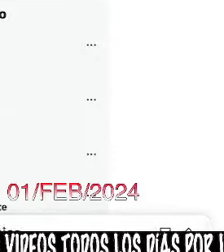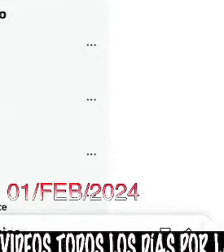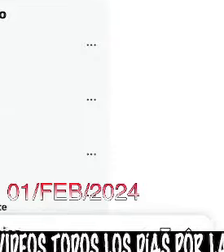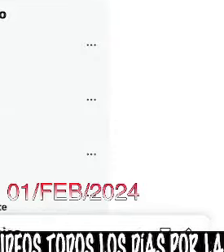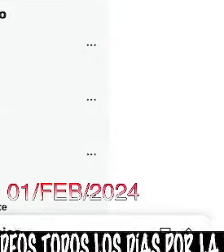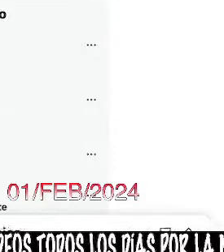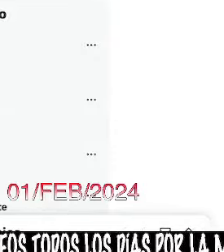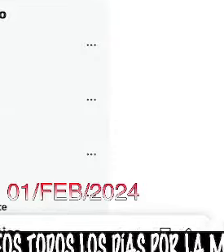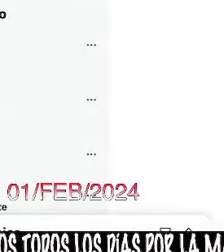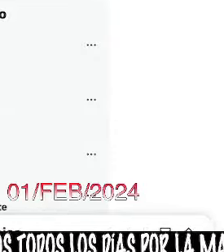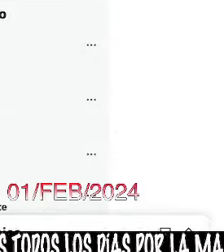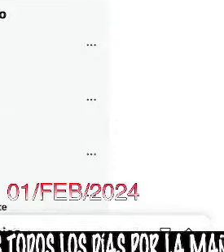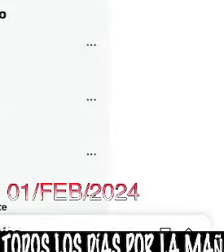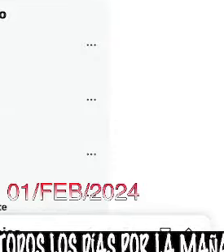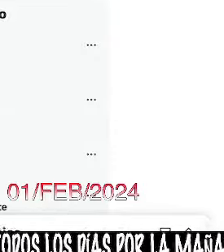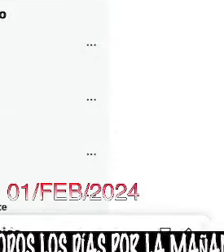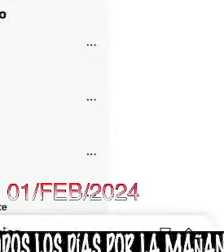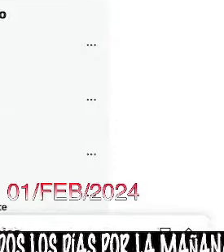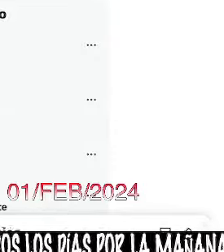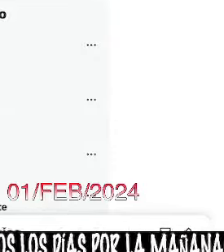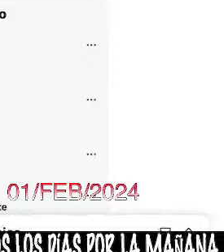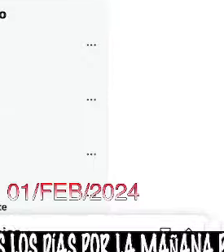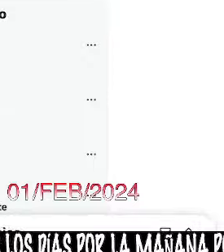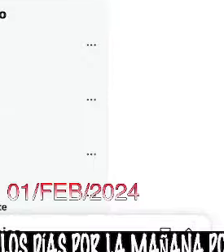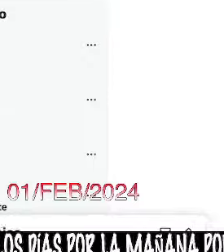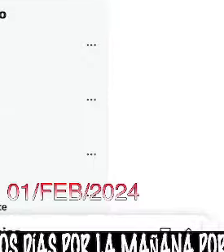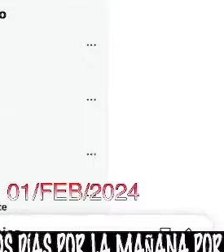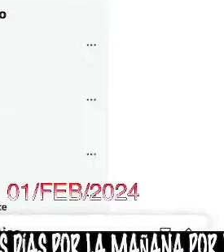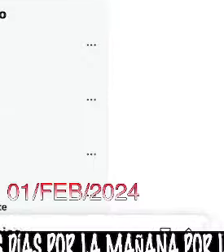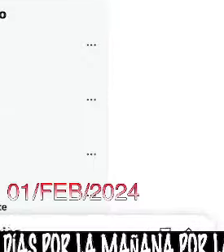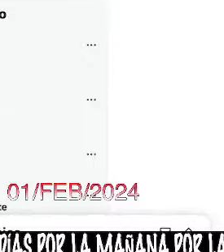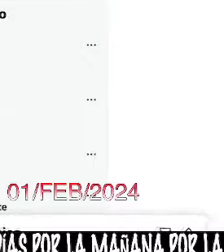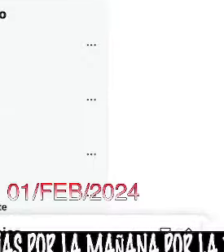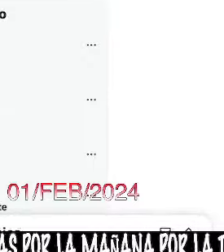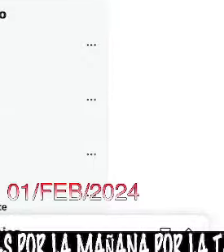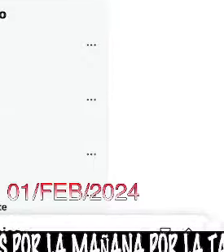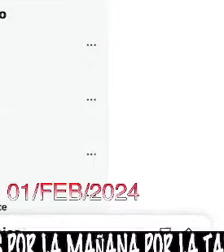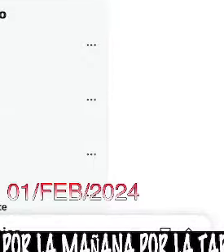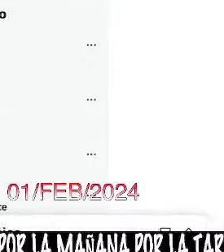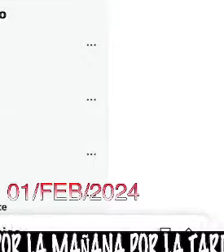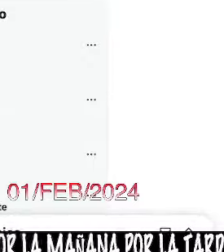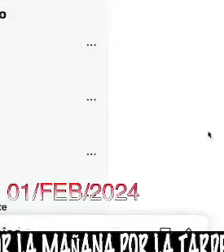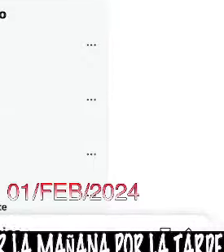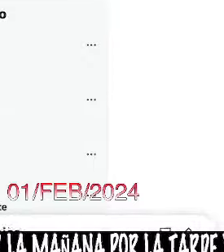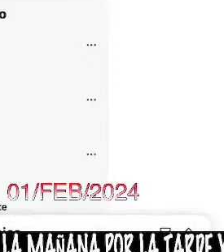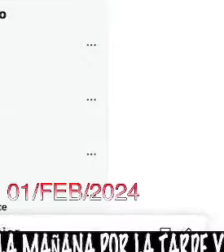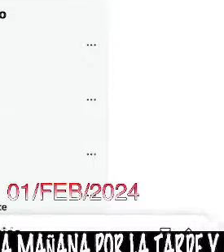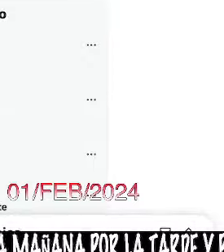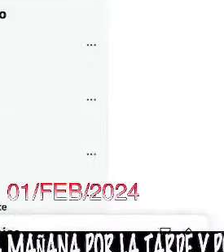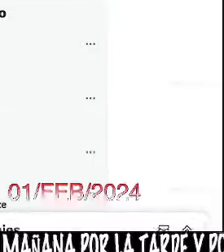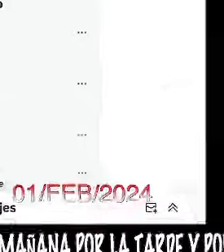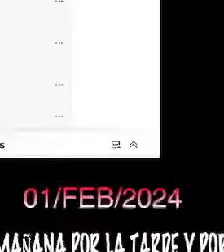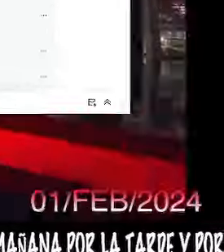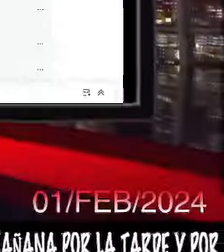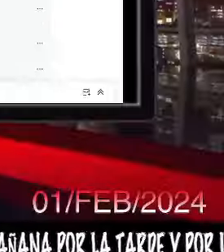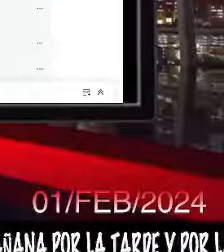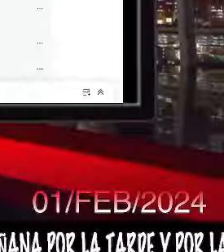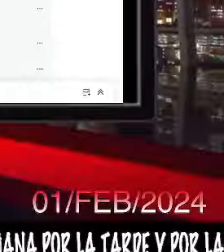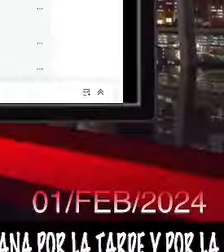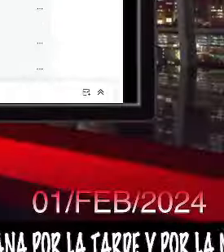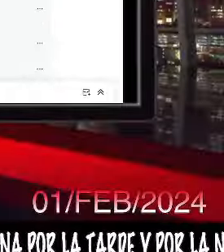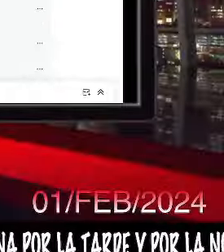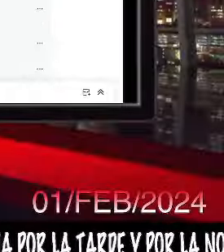de la democracia! Bueno, aquí está Guadalupe Acosta Naranjo y sus amiguitos diciendo que ya vacunaron al